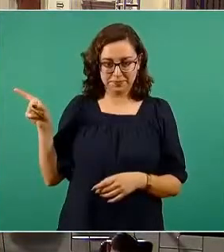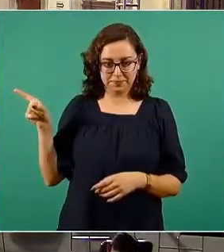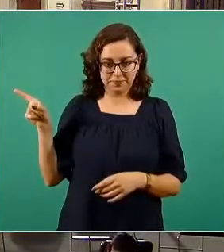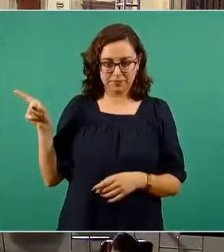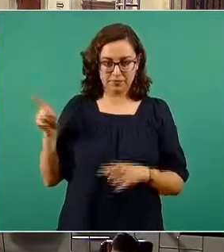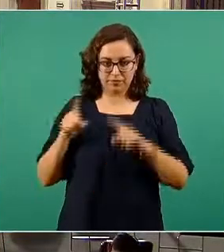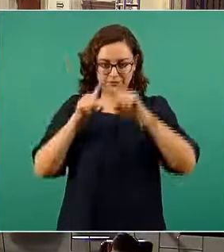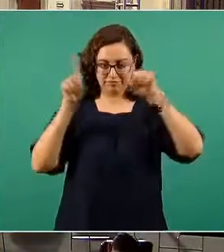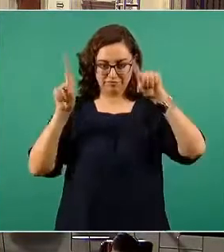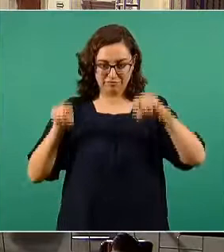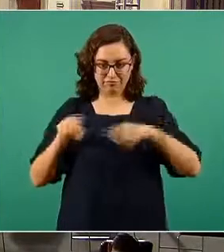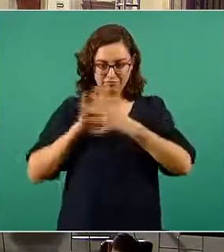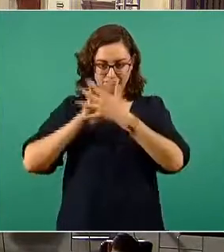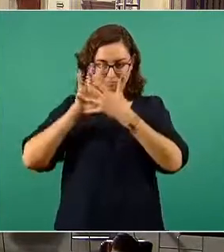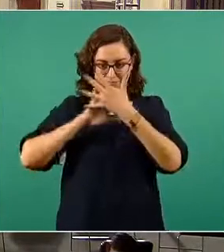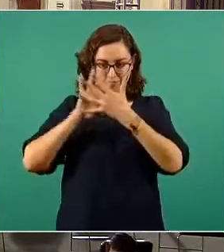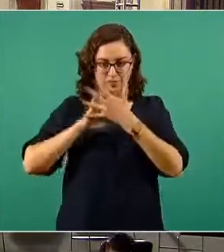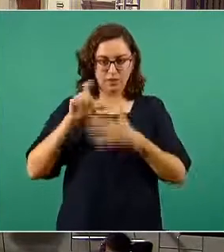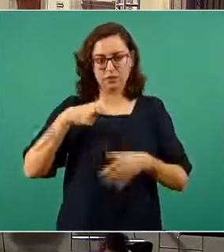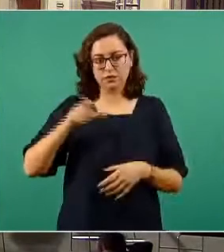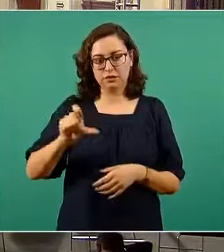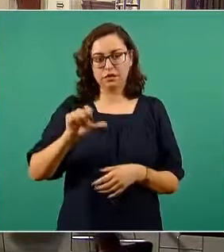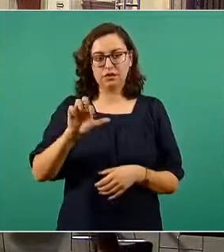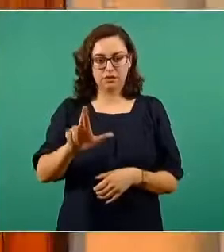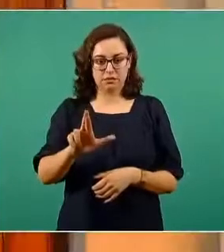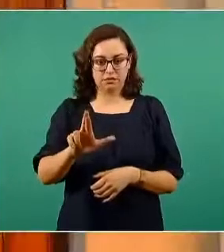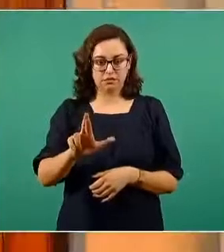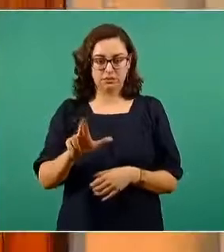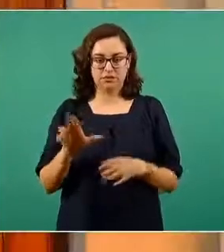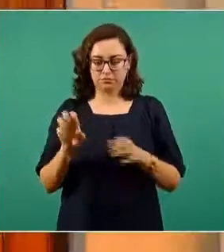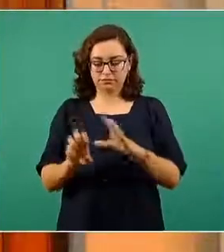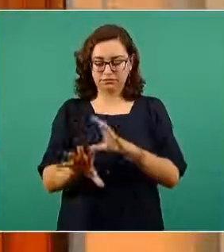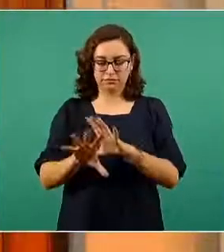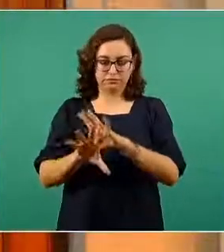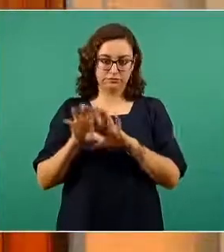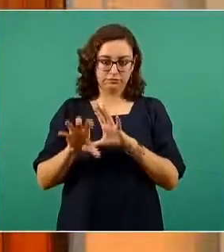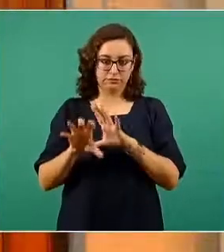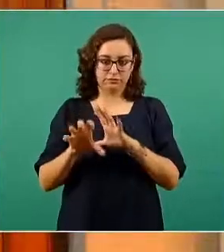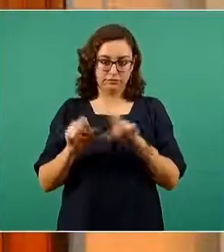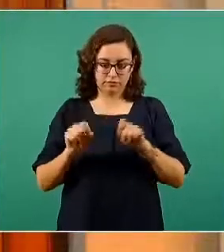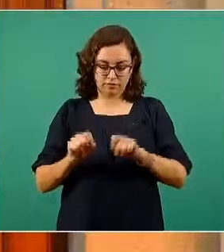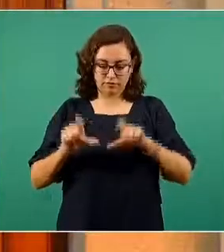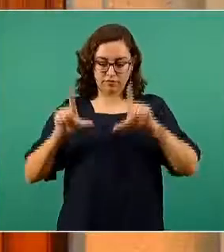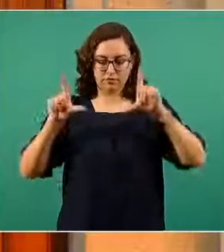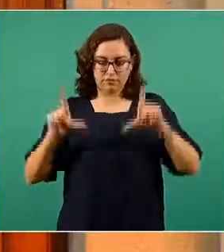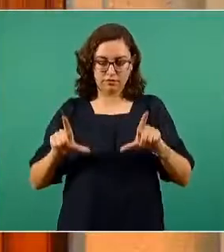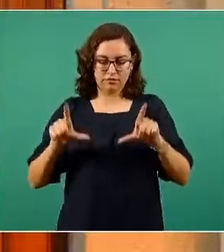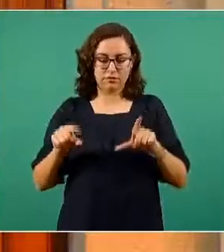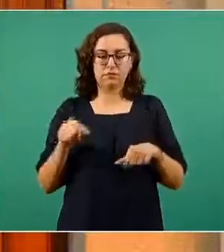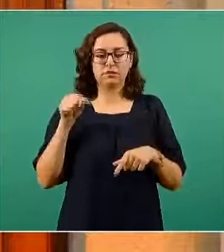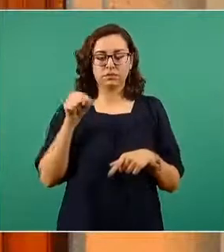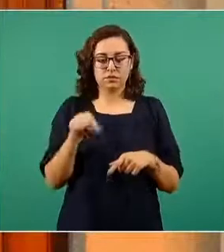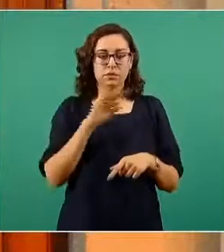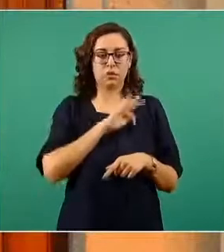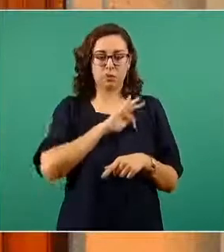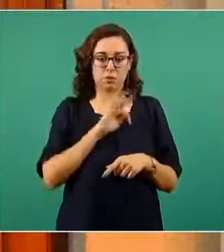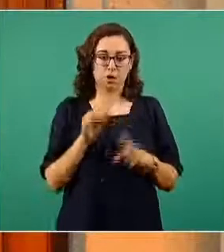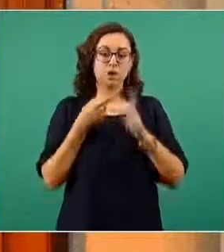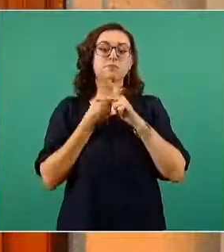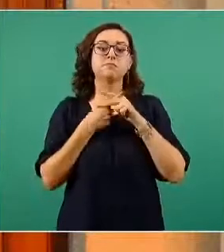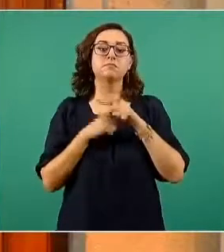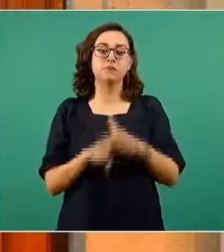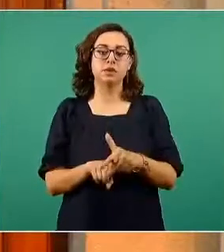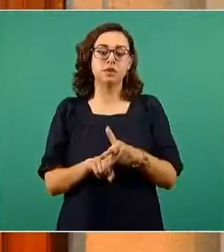puntos negros, ¿no? Que es un código QR, y en su teléfono le va a aparecer la opción de dar clic a una